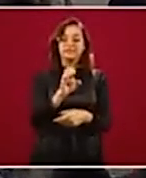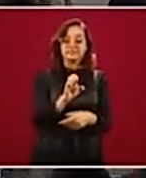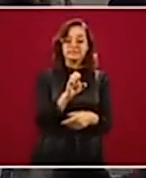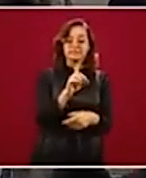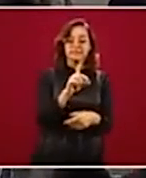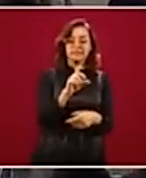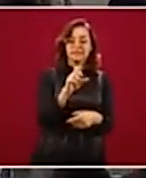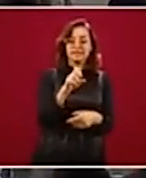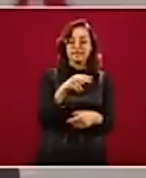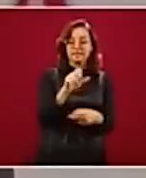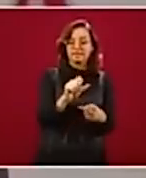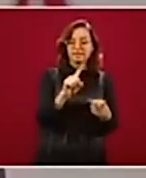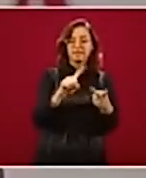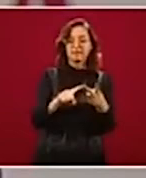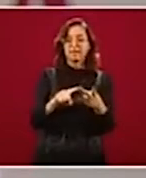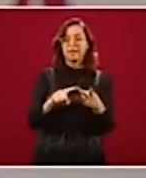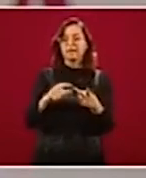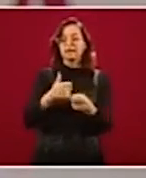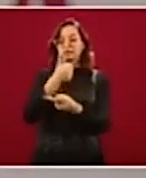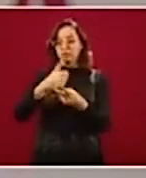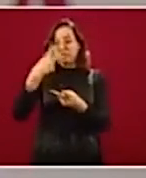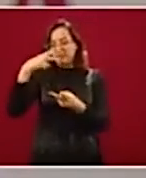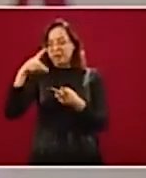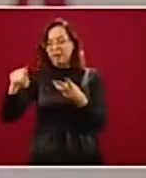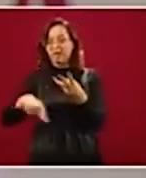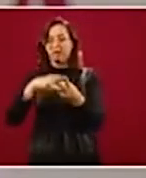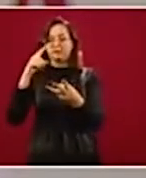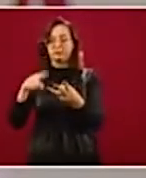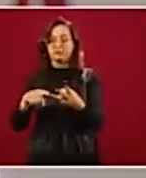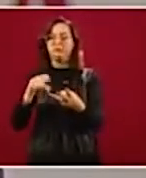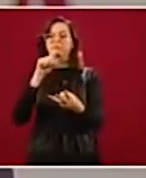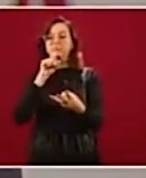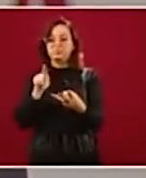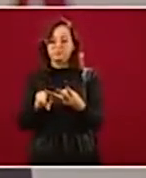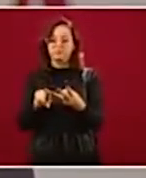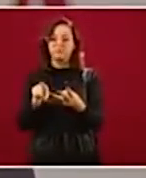la Ciudad de México, la Defensa, y otra parte importante